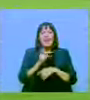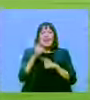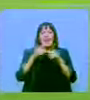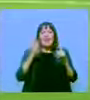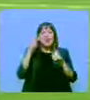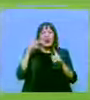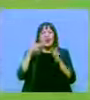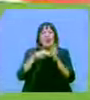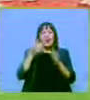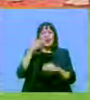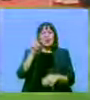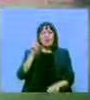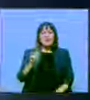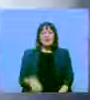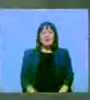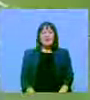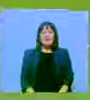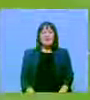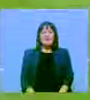año 2011.